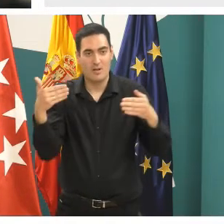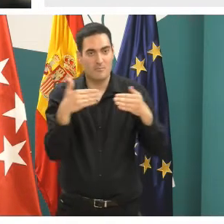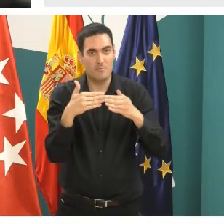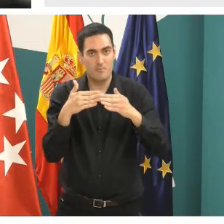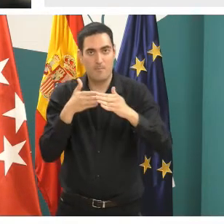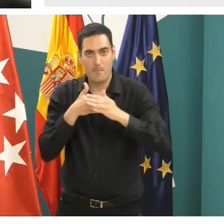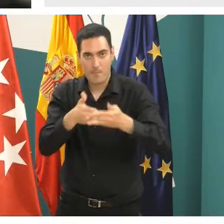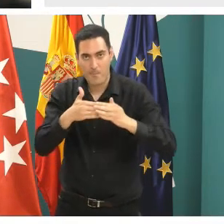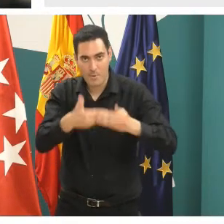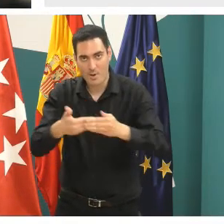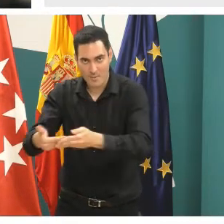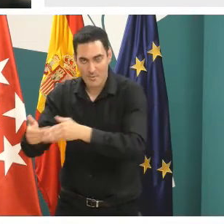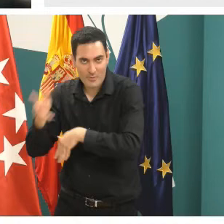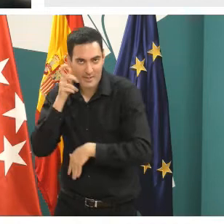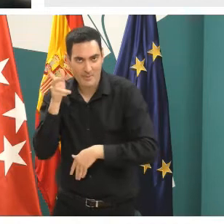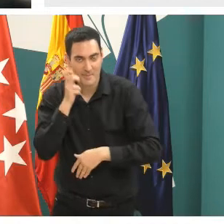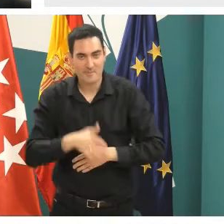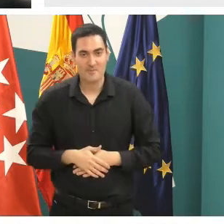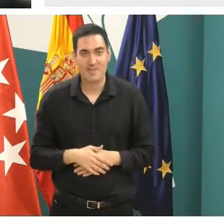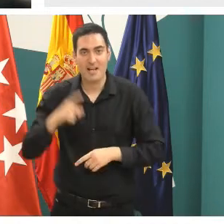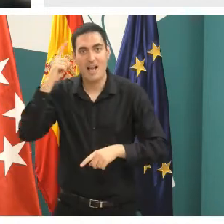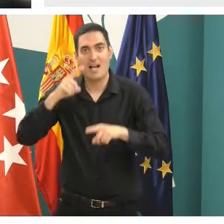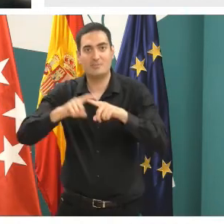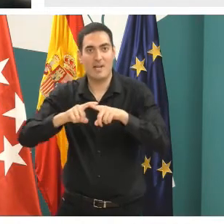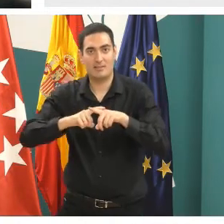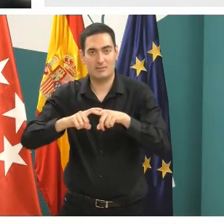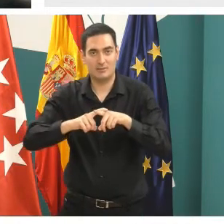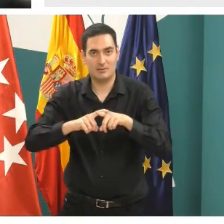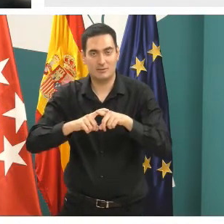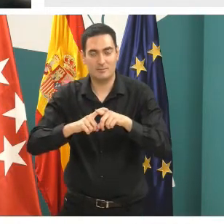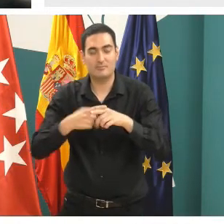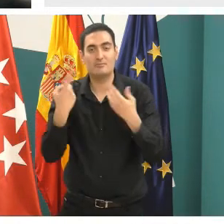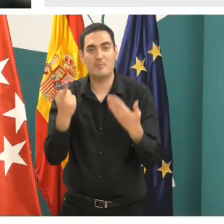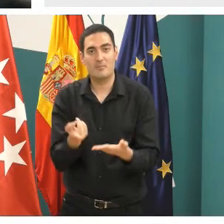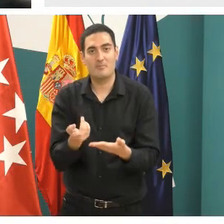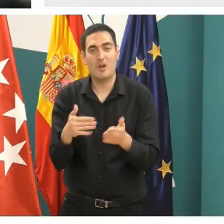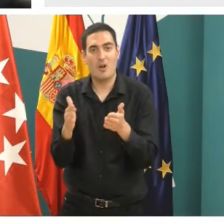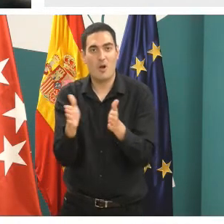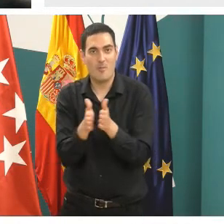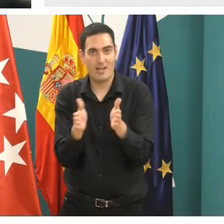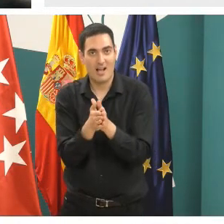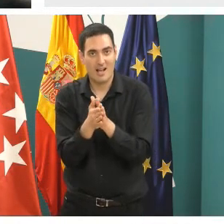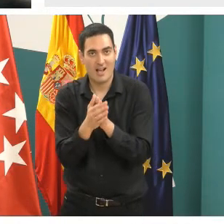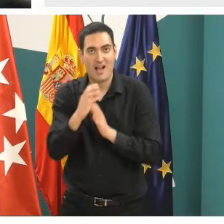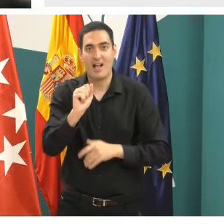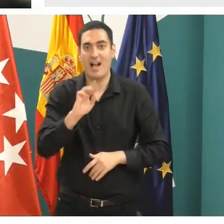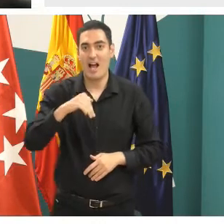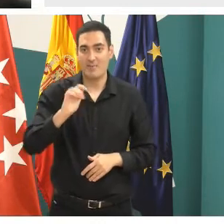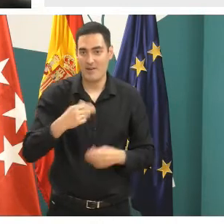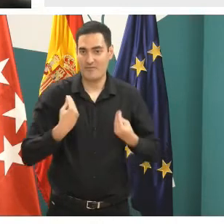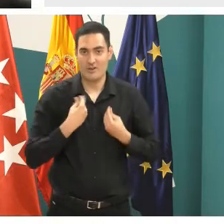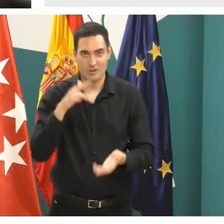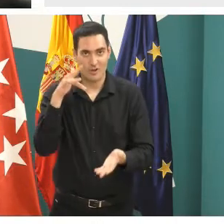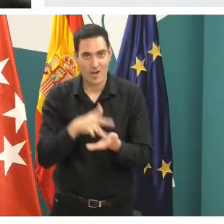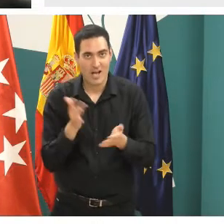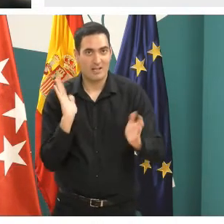voy a hablar hoy sobre los aspectos psicológicos que ya ha empezado a reseñar también mi compañera Carmen en la vivencia y en el